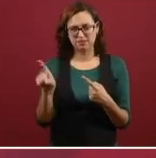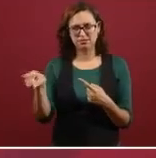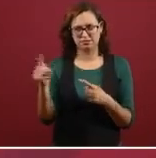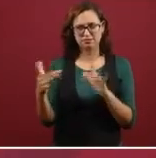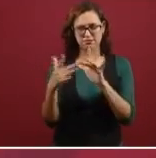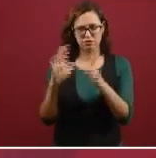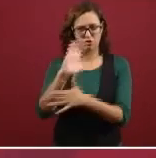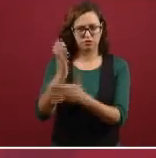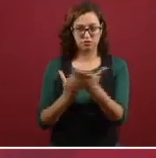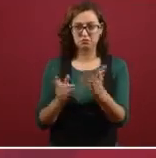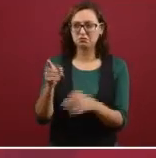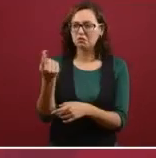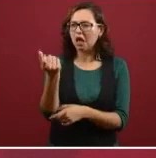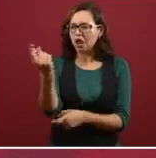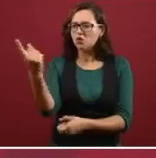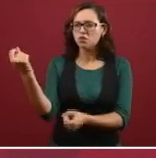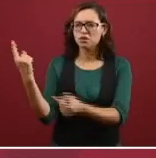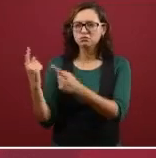que están cumpliendo,